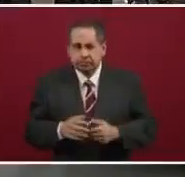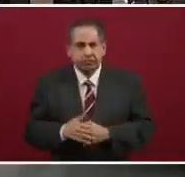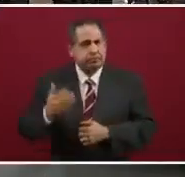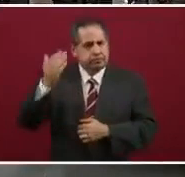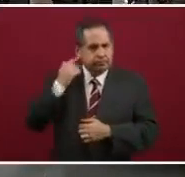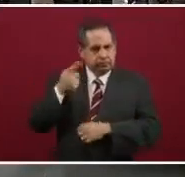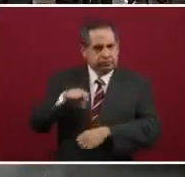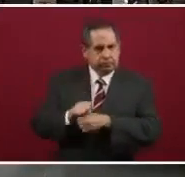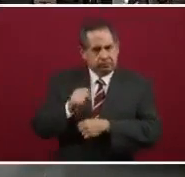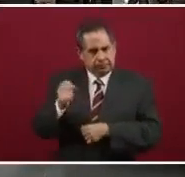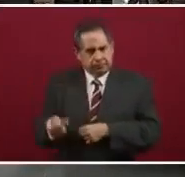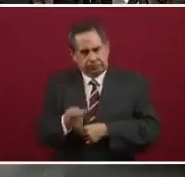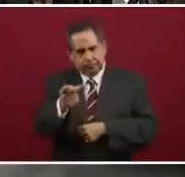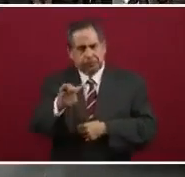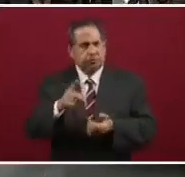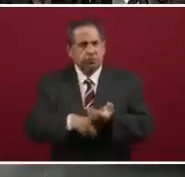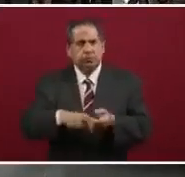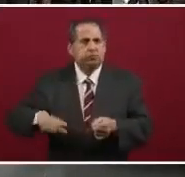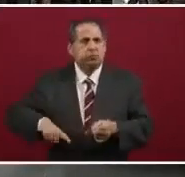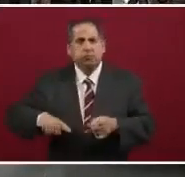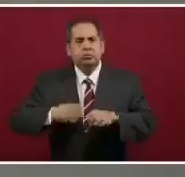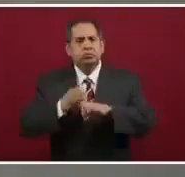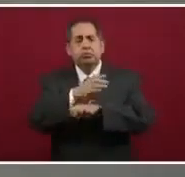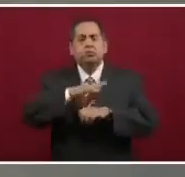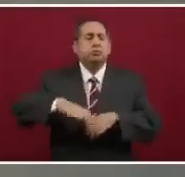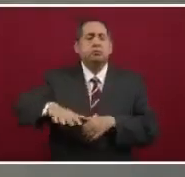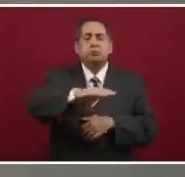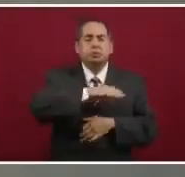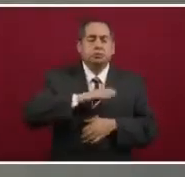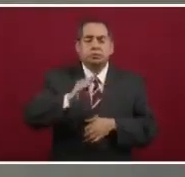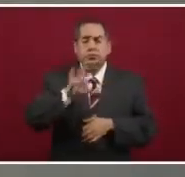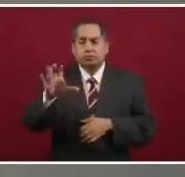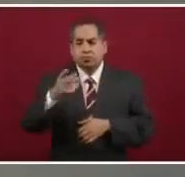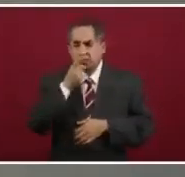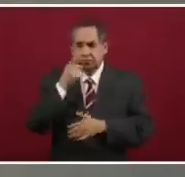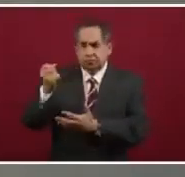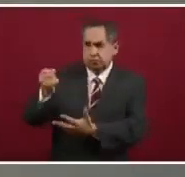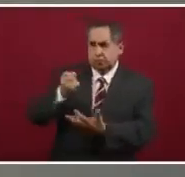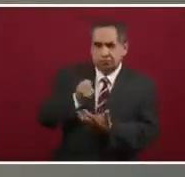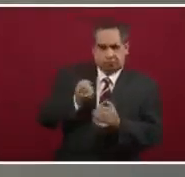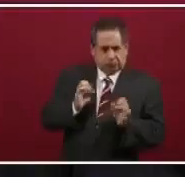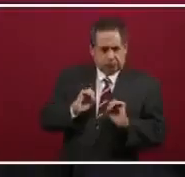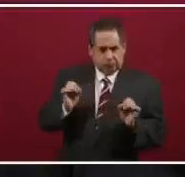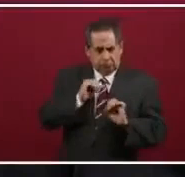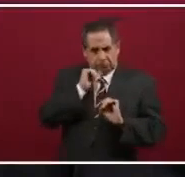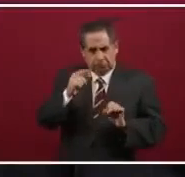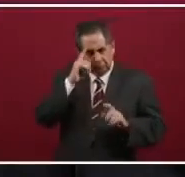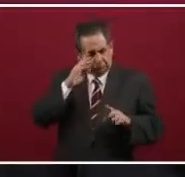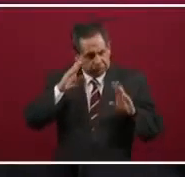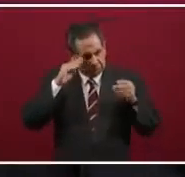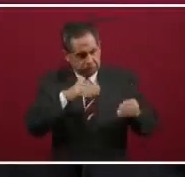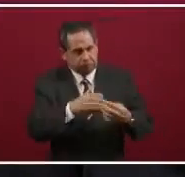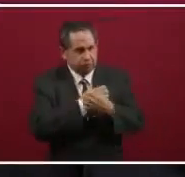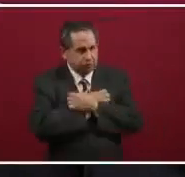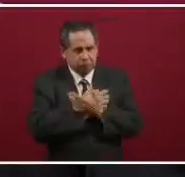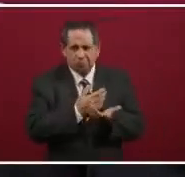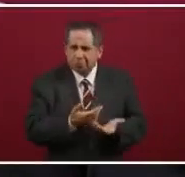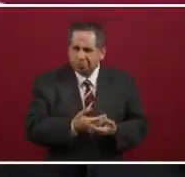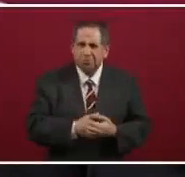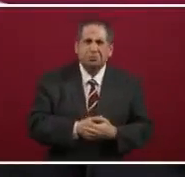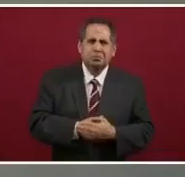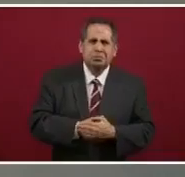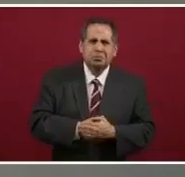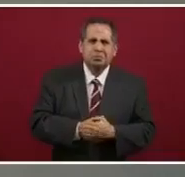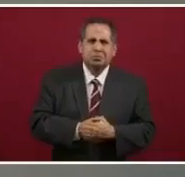si el gobierno del estado argumenta que no han llegado los recursos para el sector educativo. Si vio